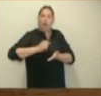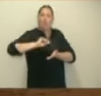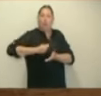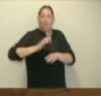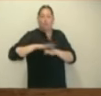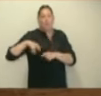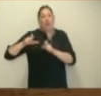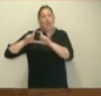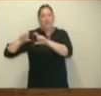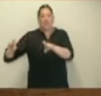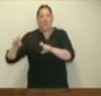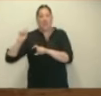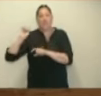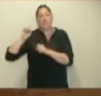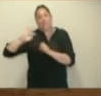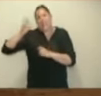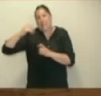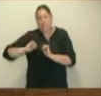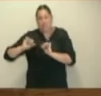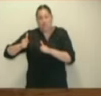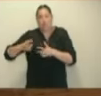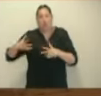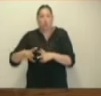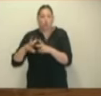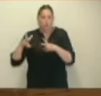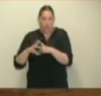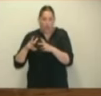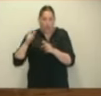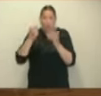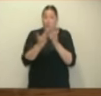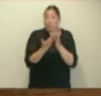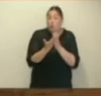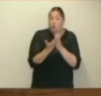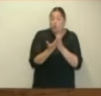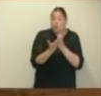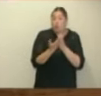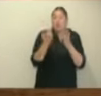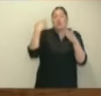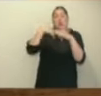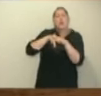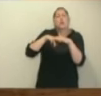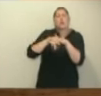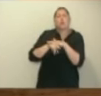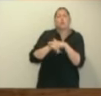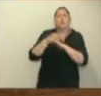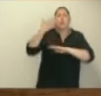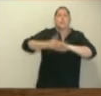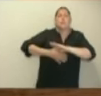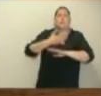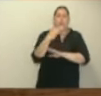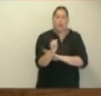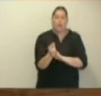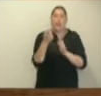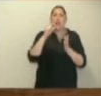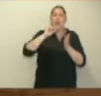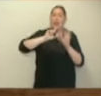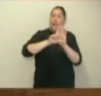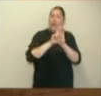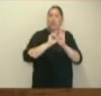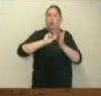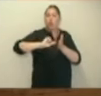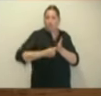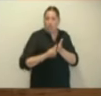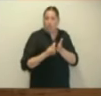social. Paralelamente, esta proposición de ley delimita el recurso a los procedimientos previstos en la Ley de Contratos, a aquellos